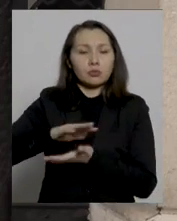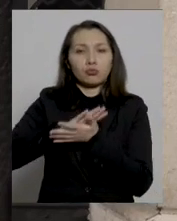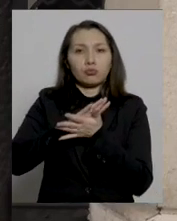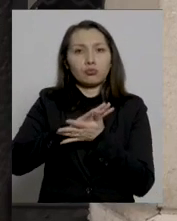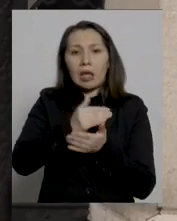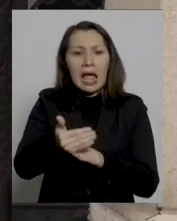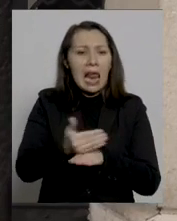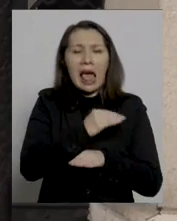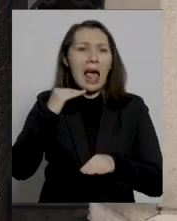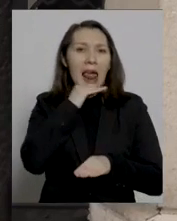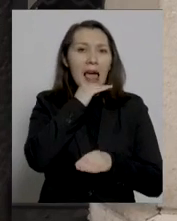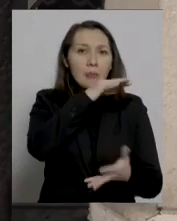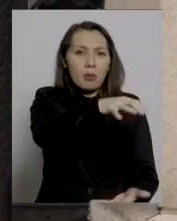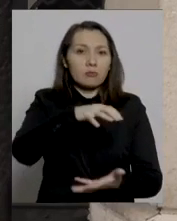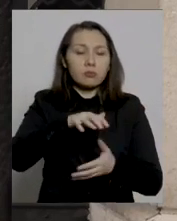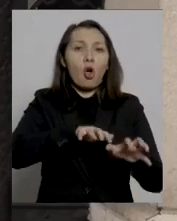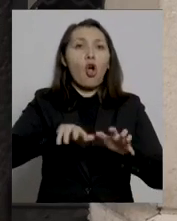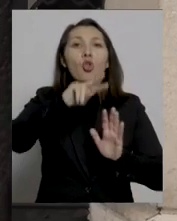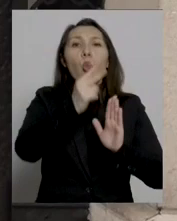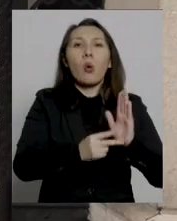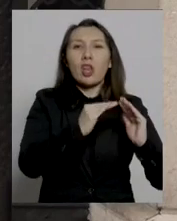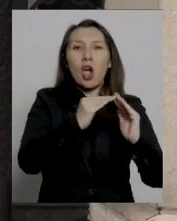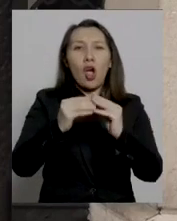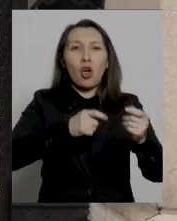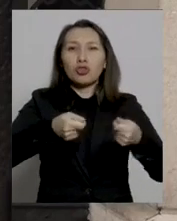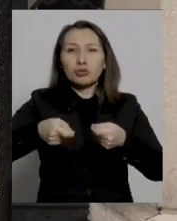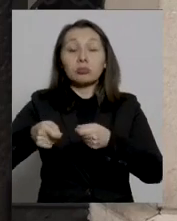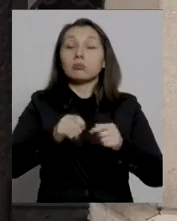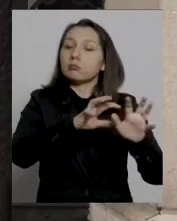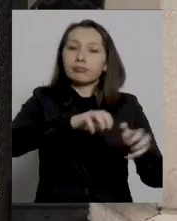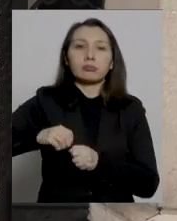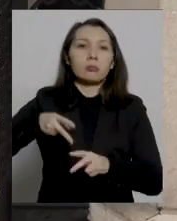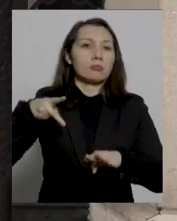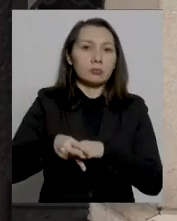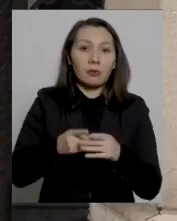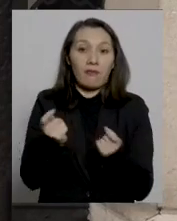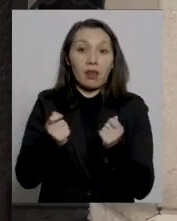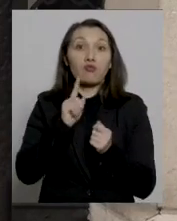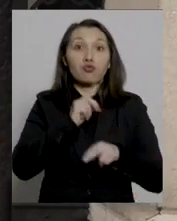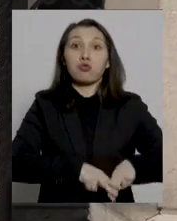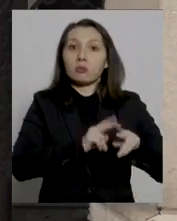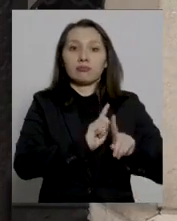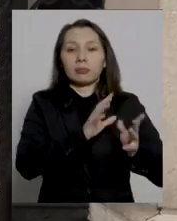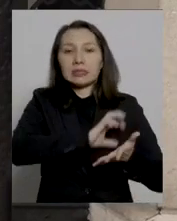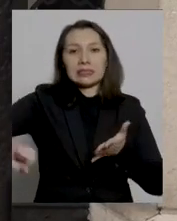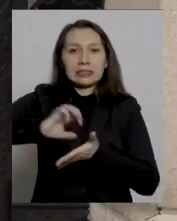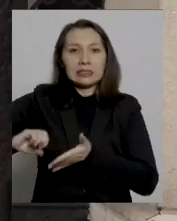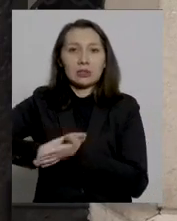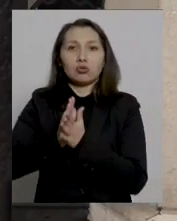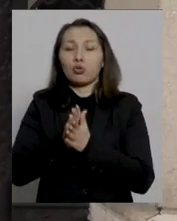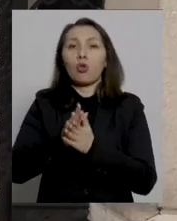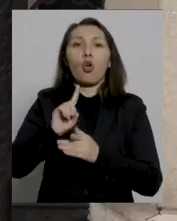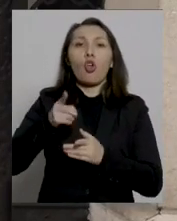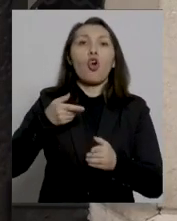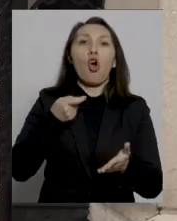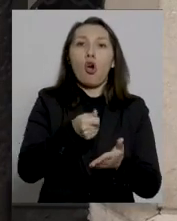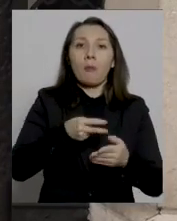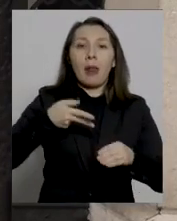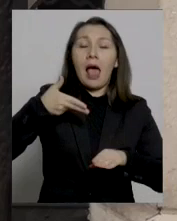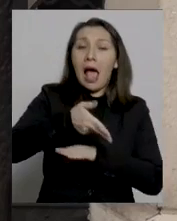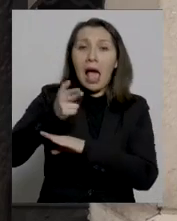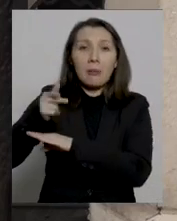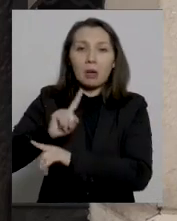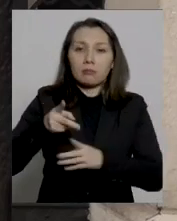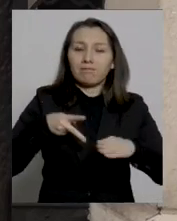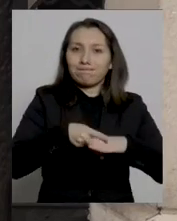decomiso temprano, inmediato, de los bienes del narcotráfico, porque queremos cortarle el financiamiento, también queremos restringir el acceso a la arma y estamos, por